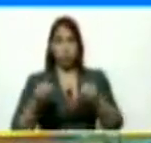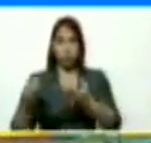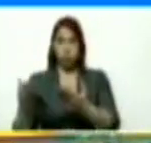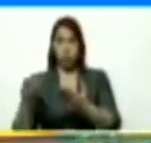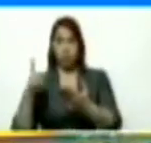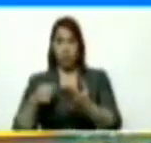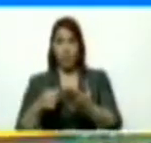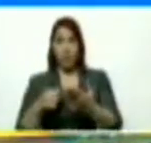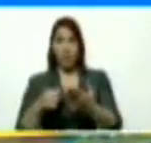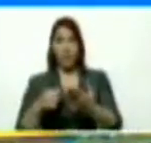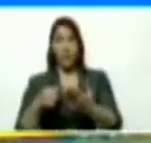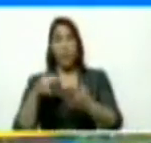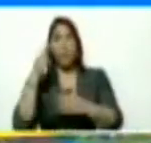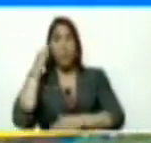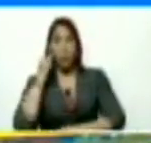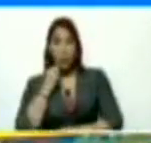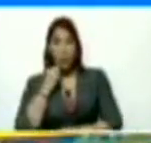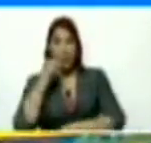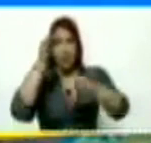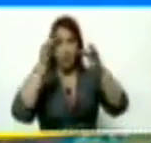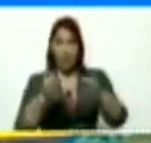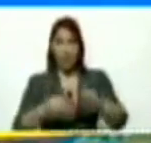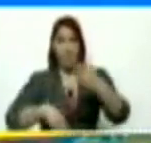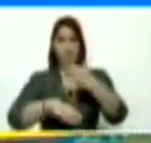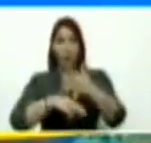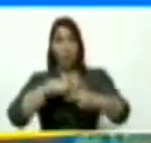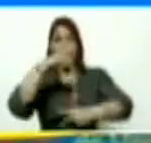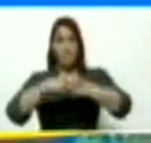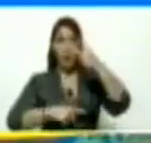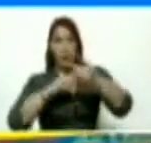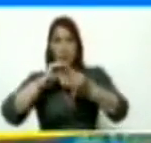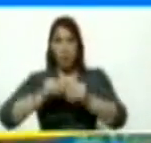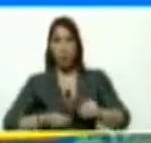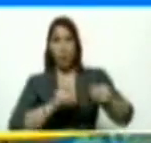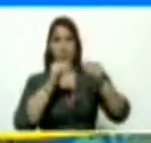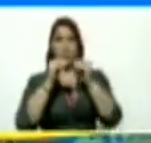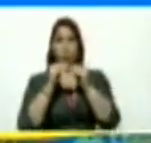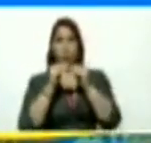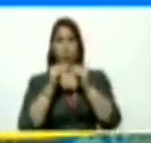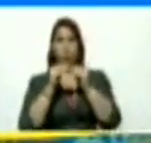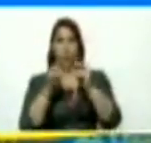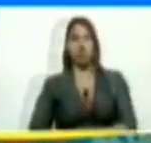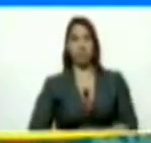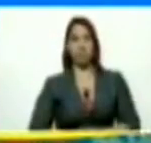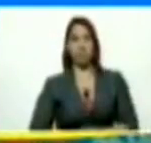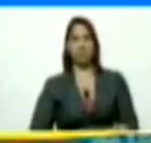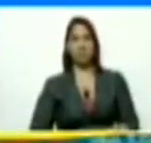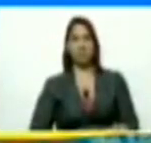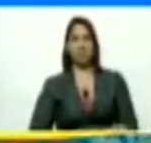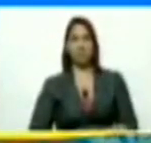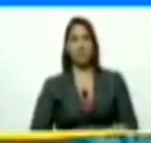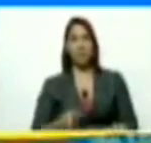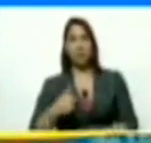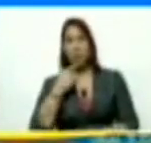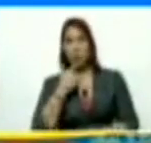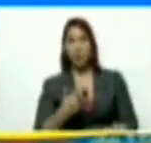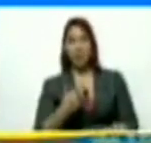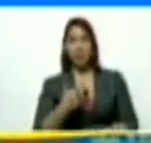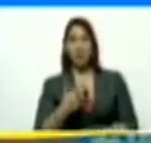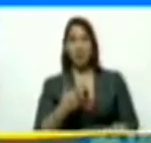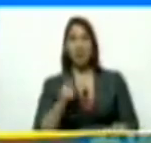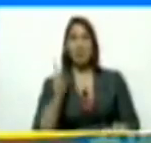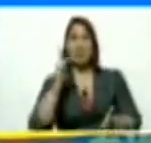incremento salarial también alcanza a los pensionados y jubilados del país. Y yo dije, al llegar el